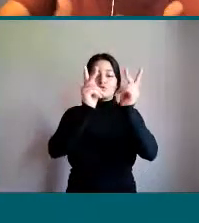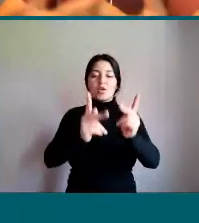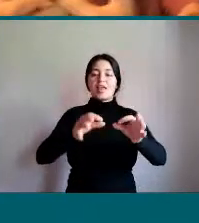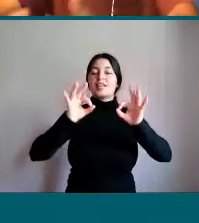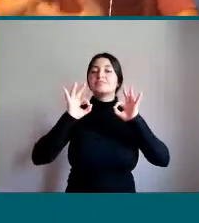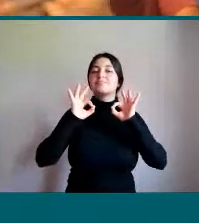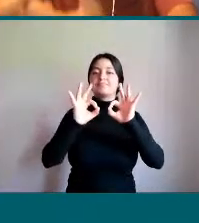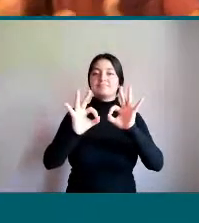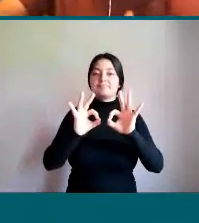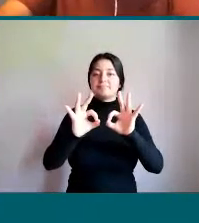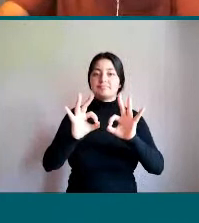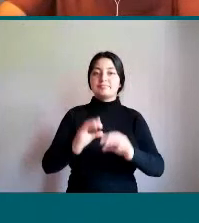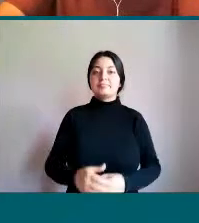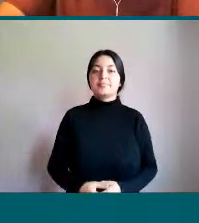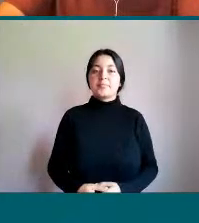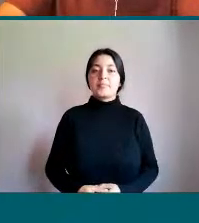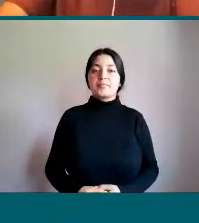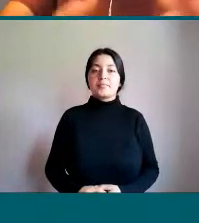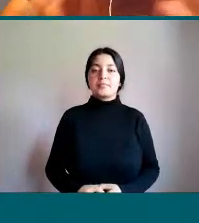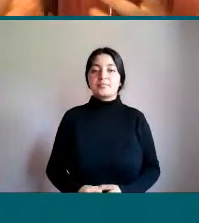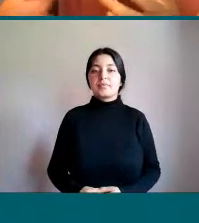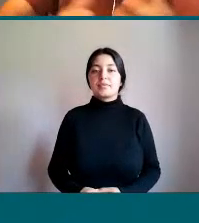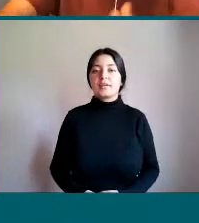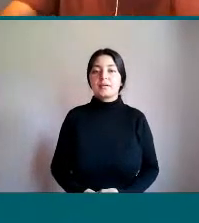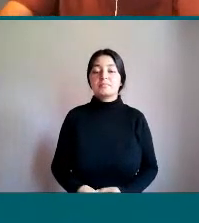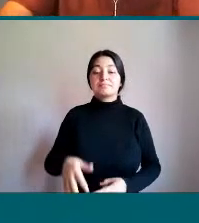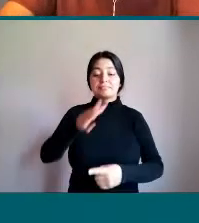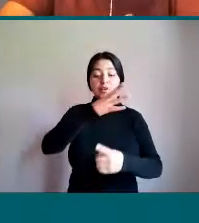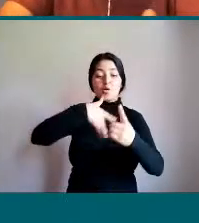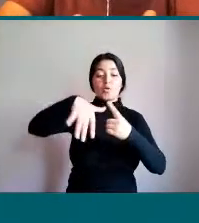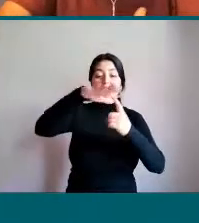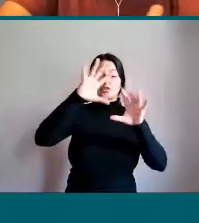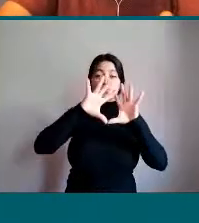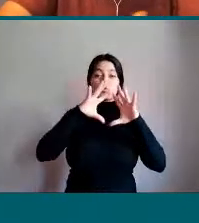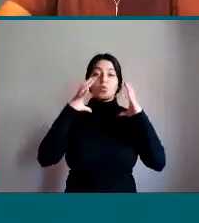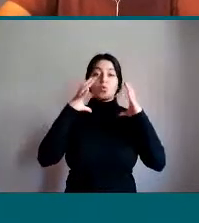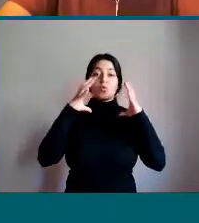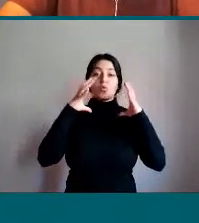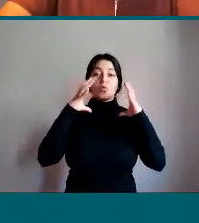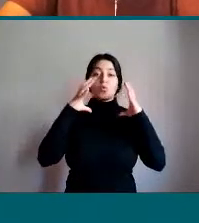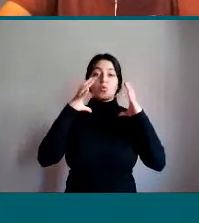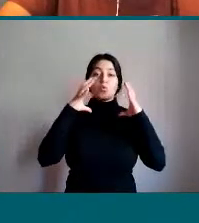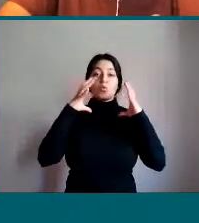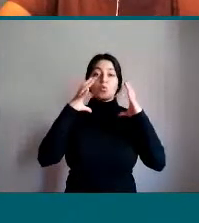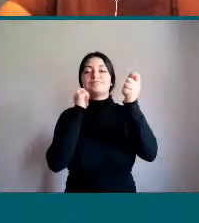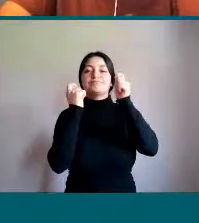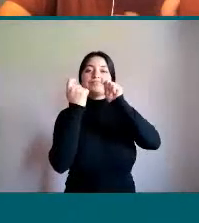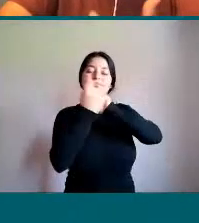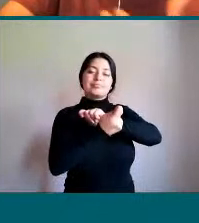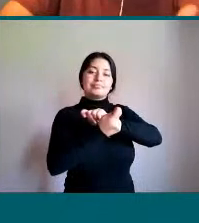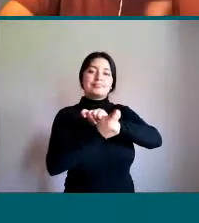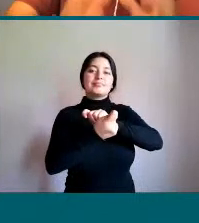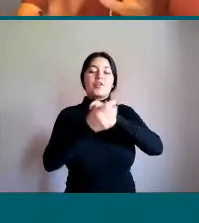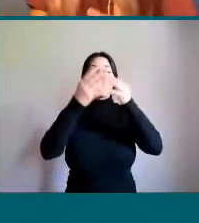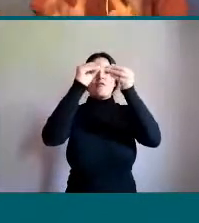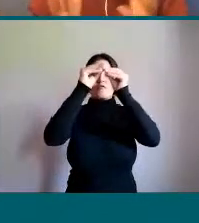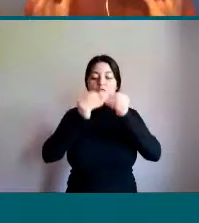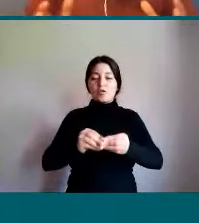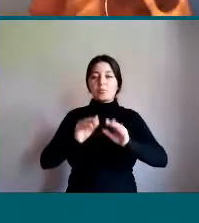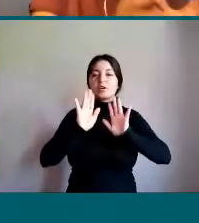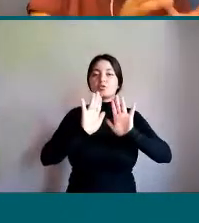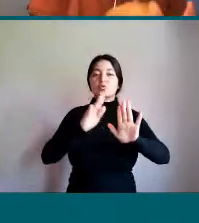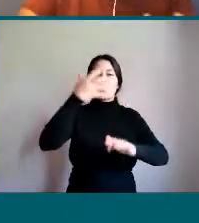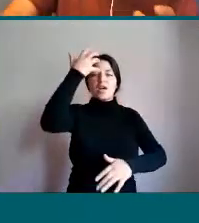para mejorar el entorno y el mundo en el que estamos. Así que esta reflexión me llevó a que cuando yo cambiaba la forma de evaluar, me ayudaba no solo a